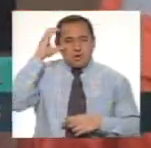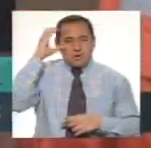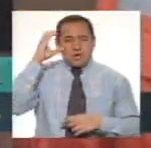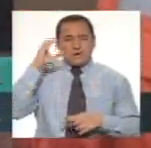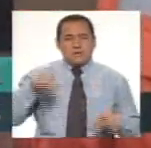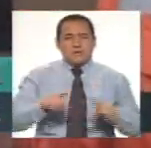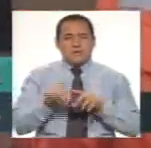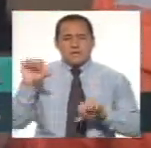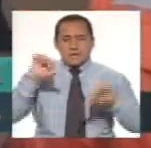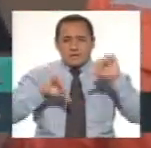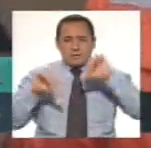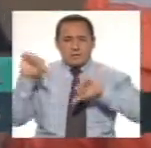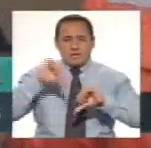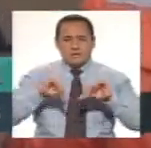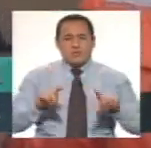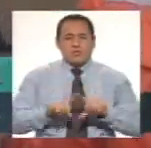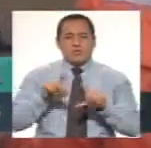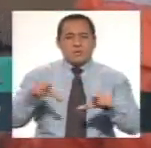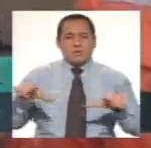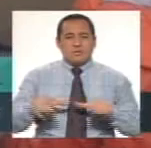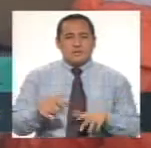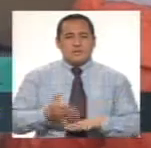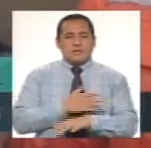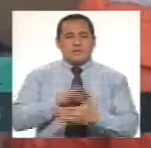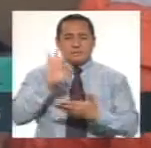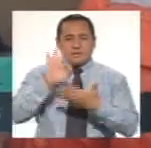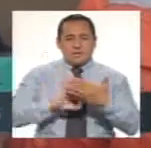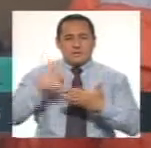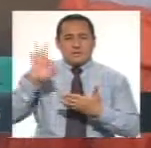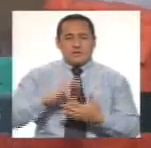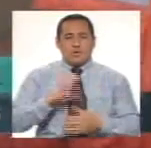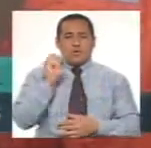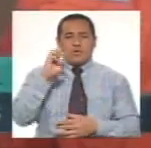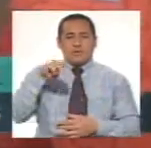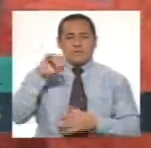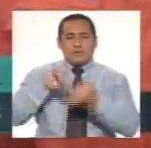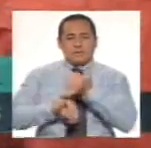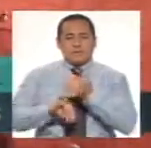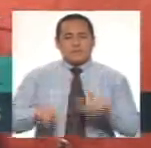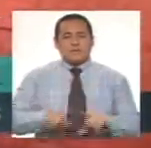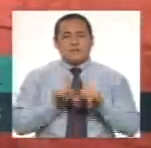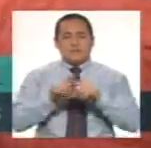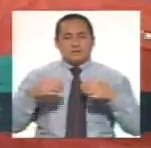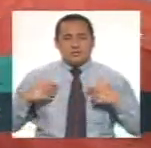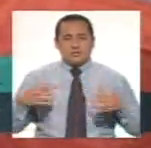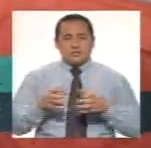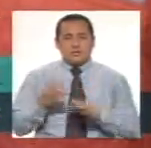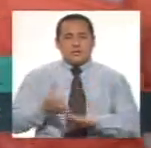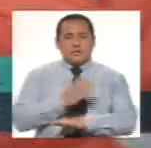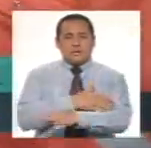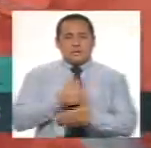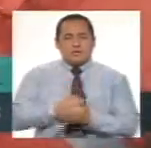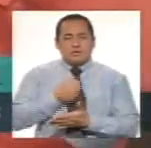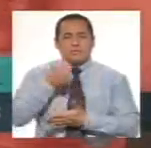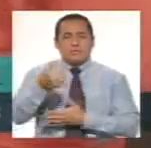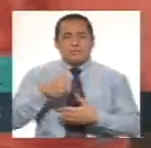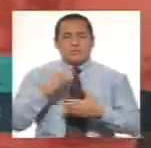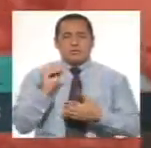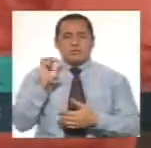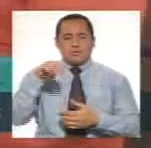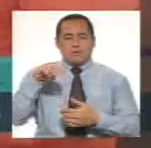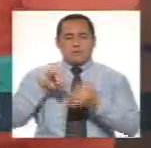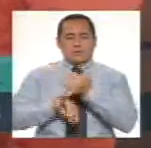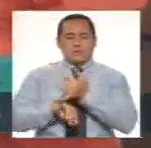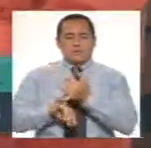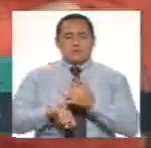Corea, de un laboratorio precalificado por la Organización Mundial de la Salud, y nosotros, porque nosotros adquirimos las vacunas a través de la Organización